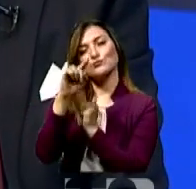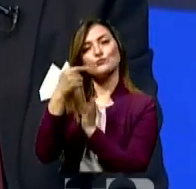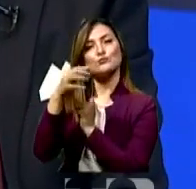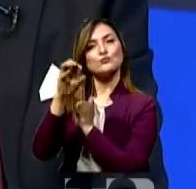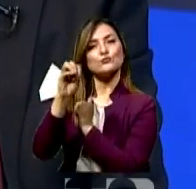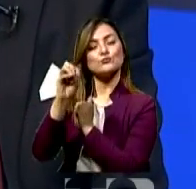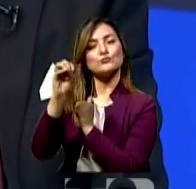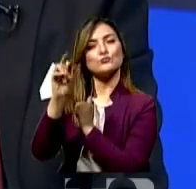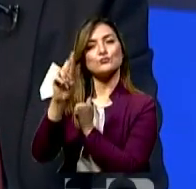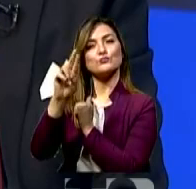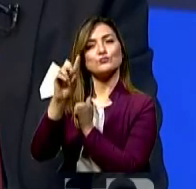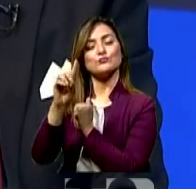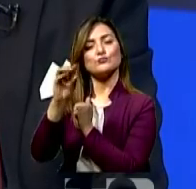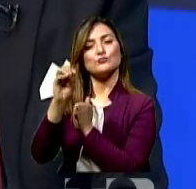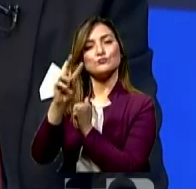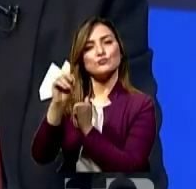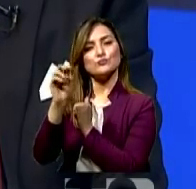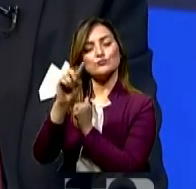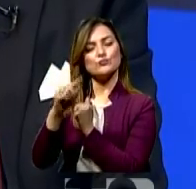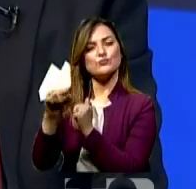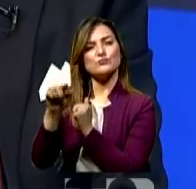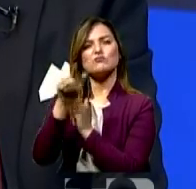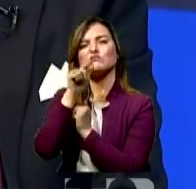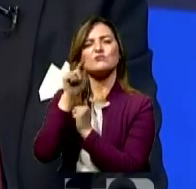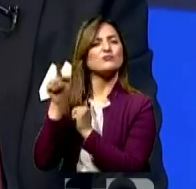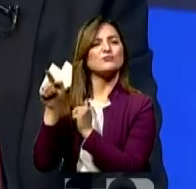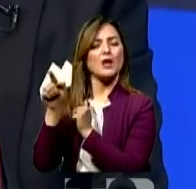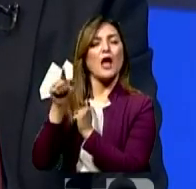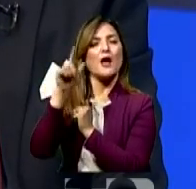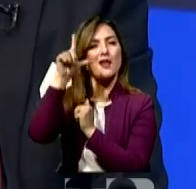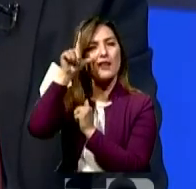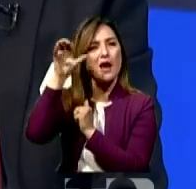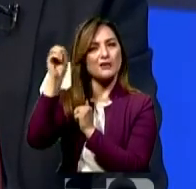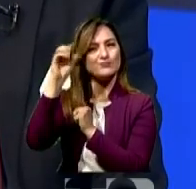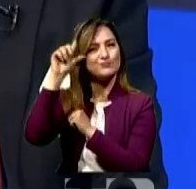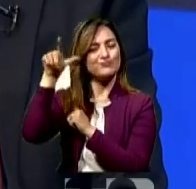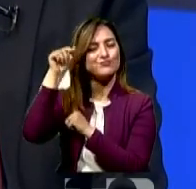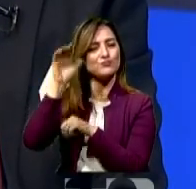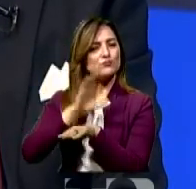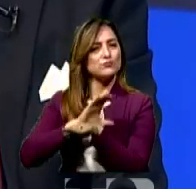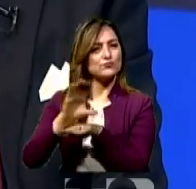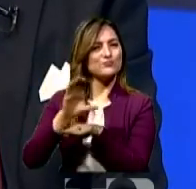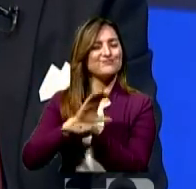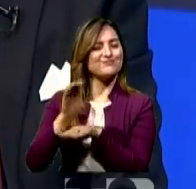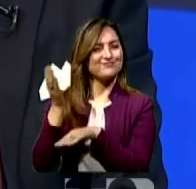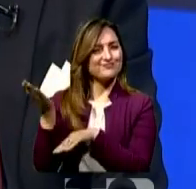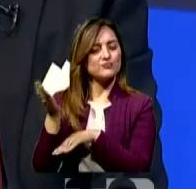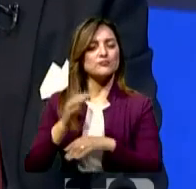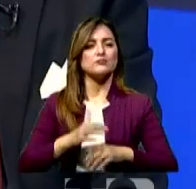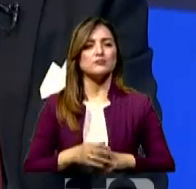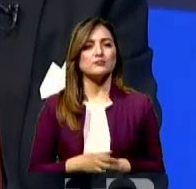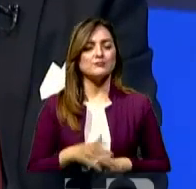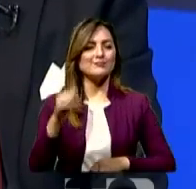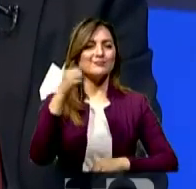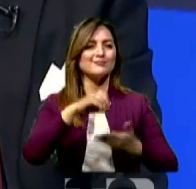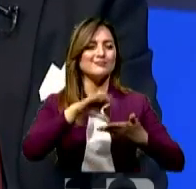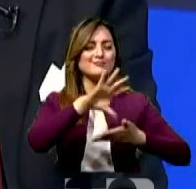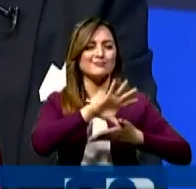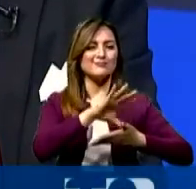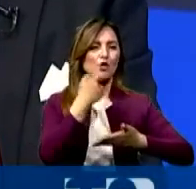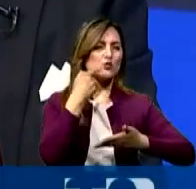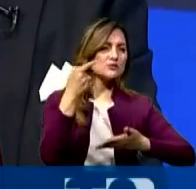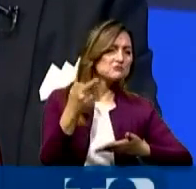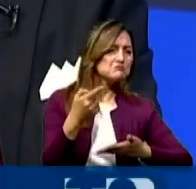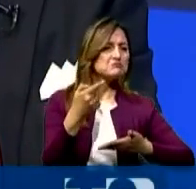desde el gobierno se expresaba el estar en desacuerdo con lo que hizo la asamblea en cuanto a la aprobación de estas amnistías decían que esto